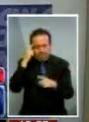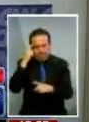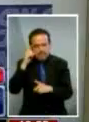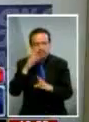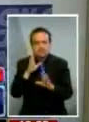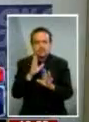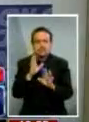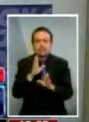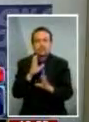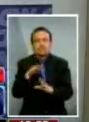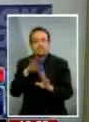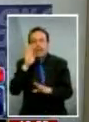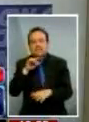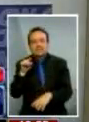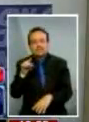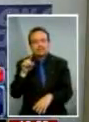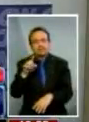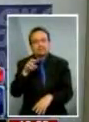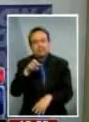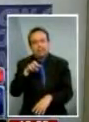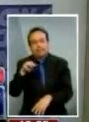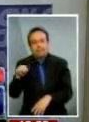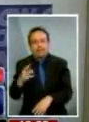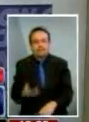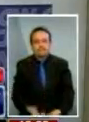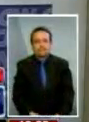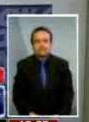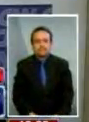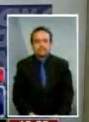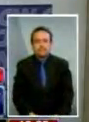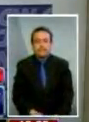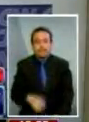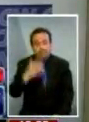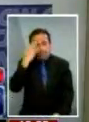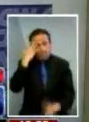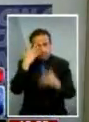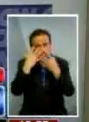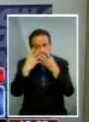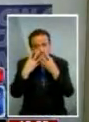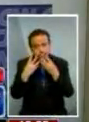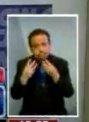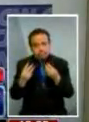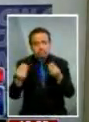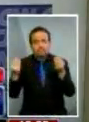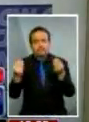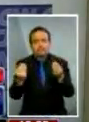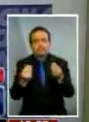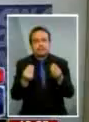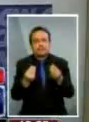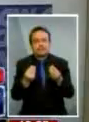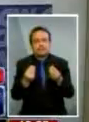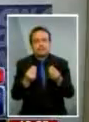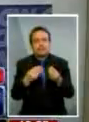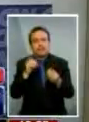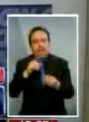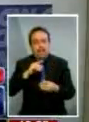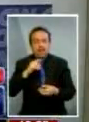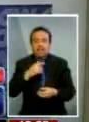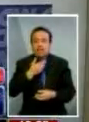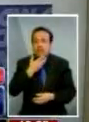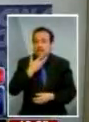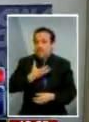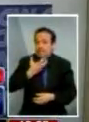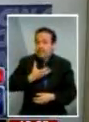el estar pensando demasiado en el tema, pero bueno, lo vamos pasando. Pasaron la fiesta de Navidad, que